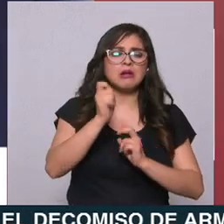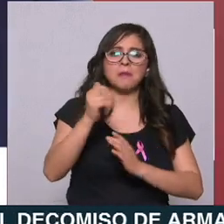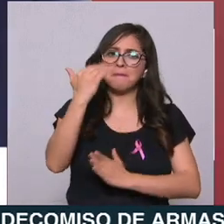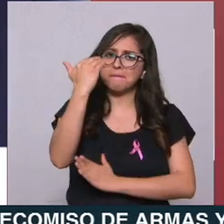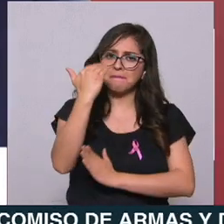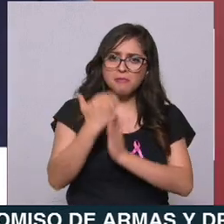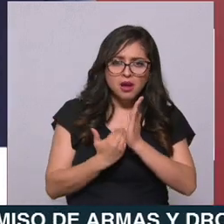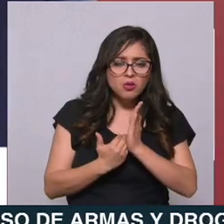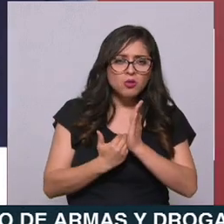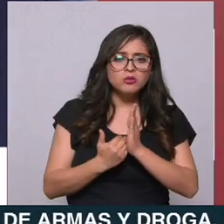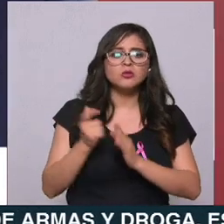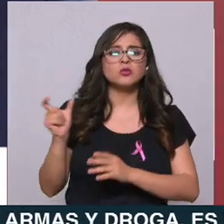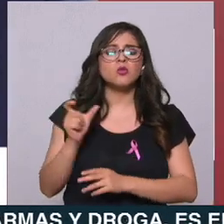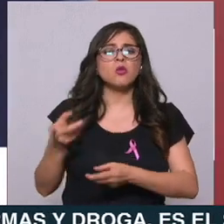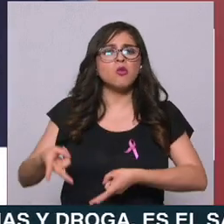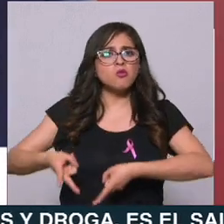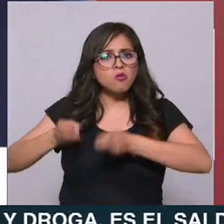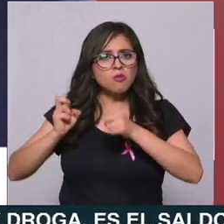el robo de vehículos,